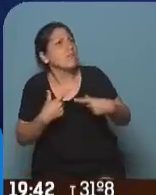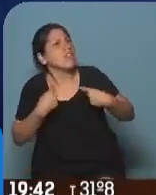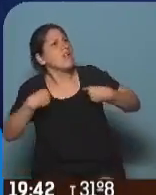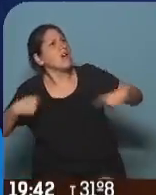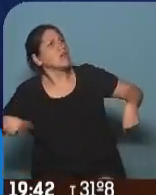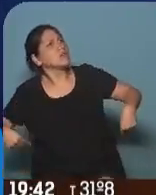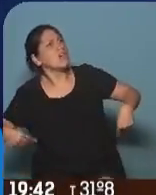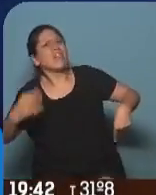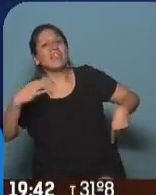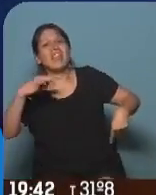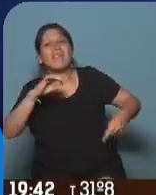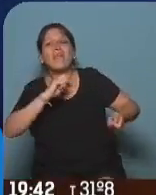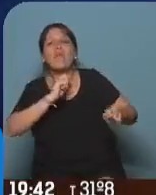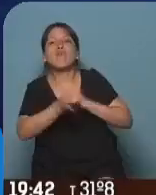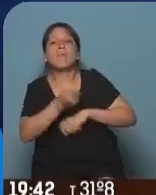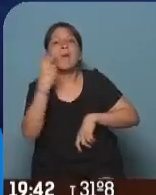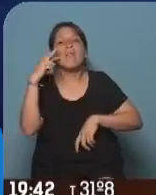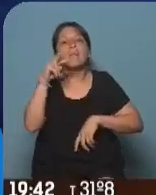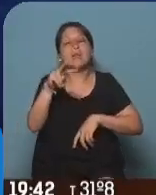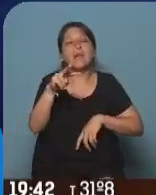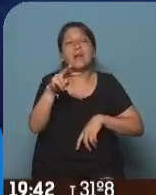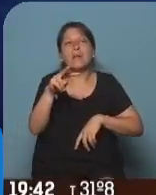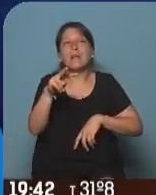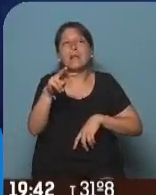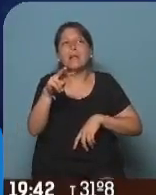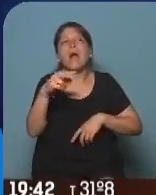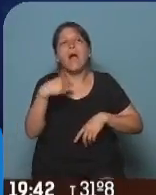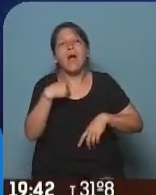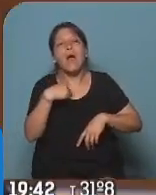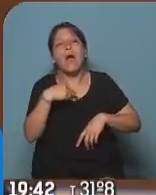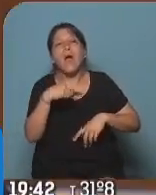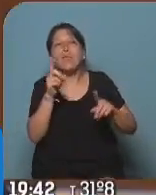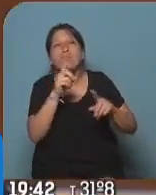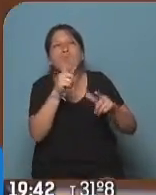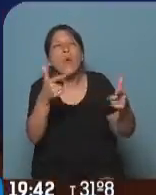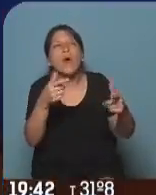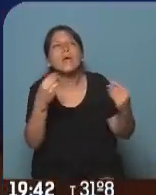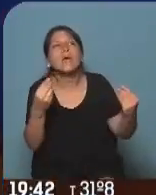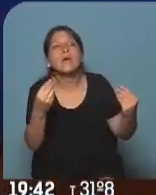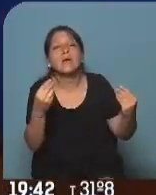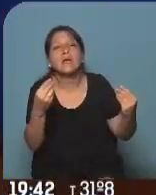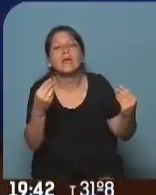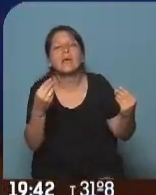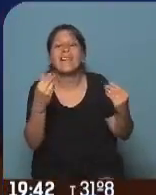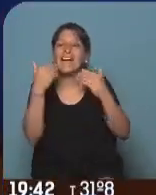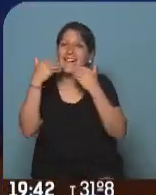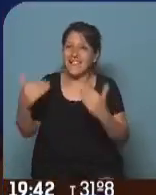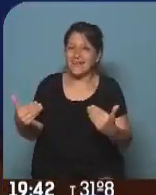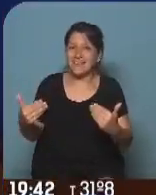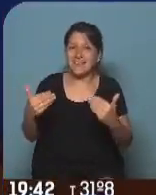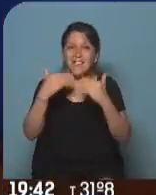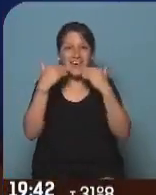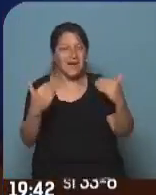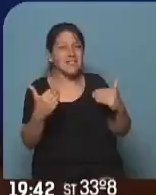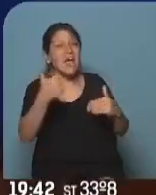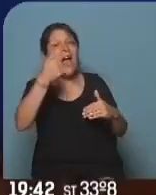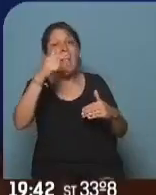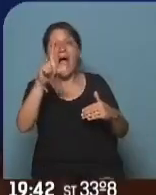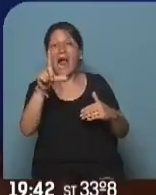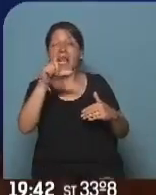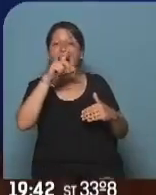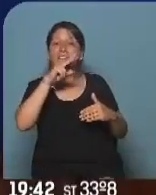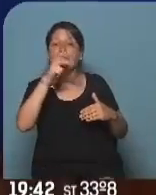la mirada y empezar a hablar de lo que no llega. Álvaro, muchísimas gracias. Muchísimas gracias a ustedes. Álvaro de la Madrid